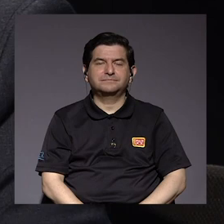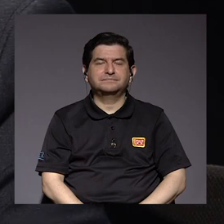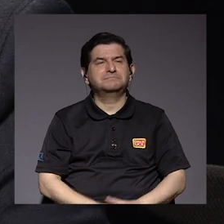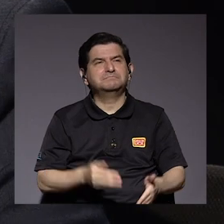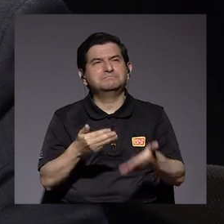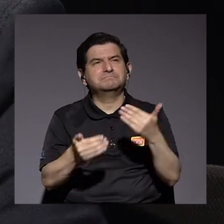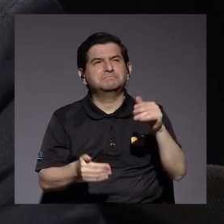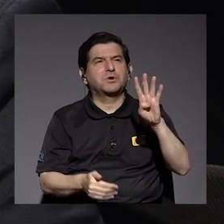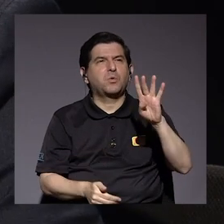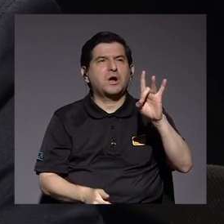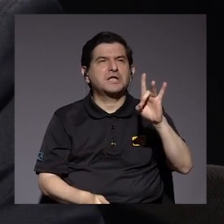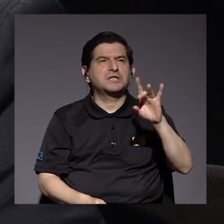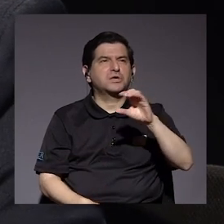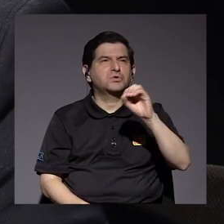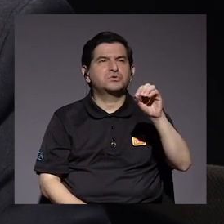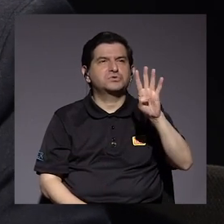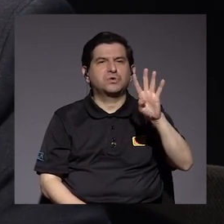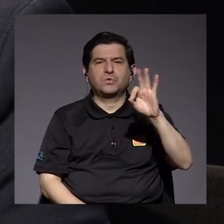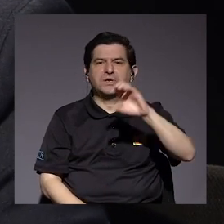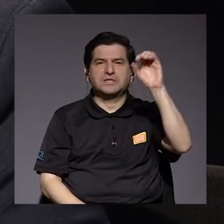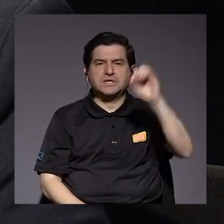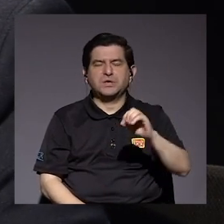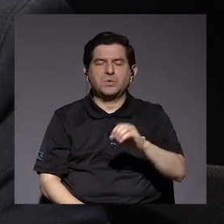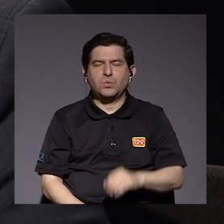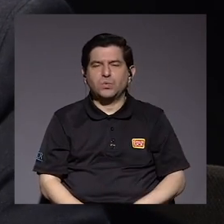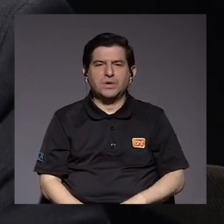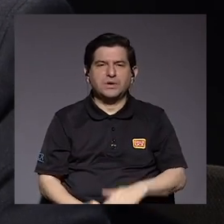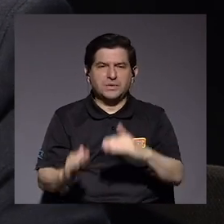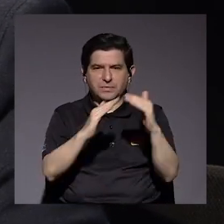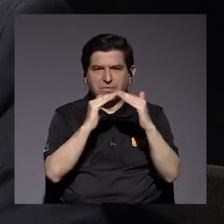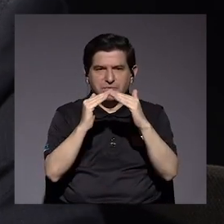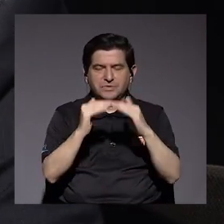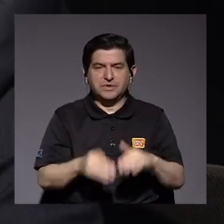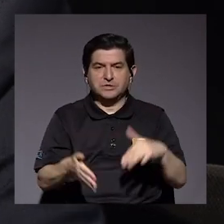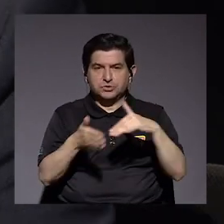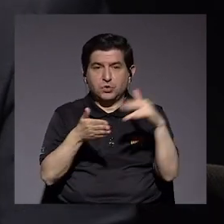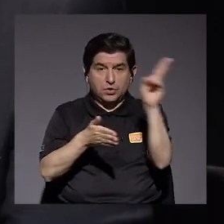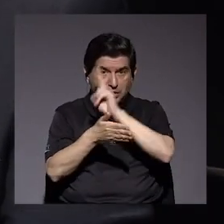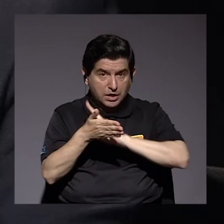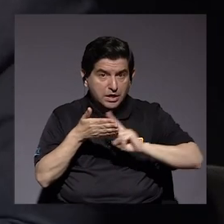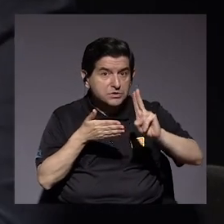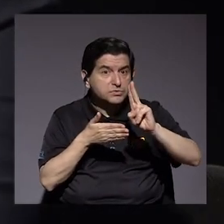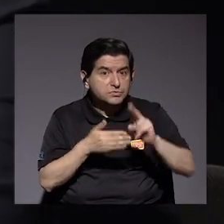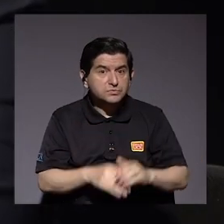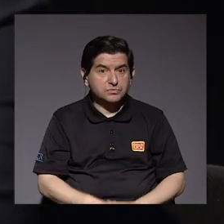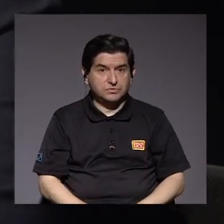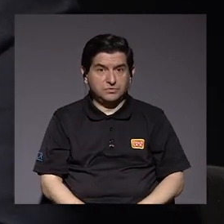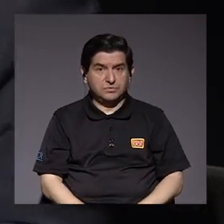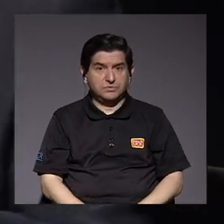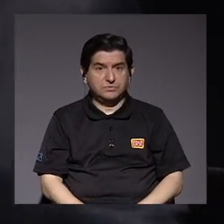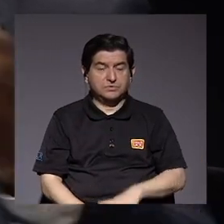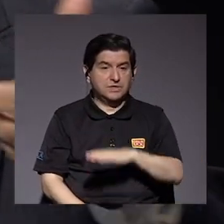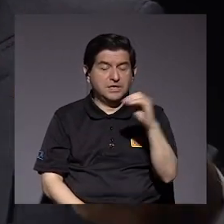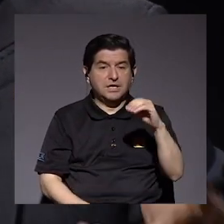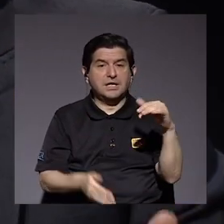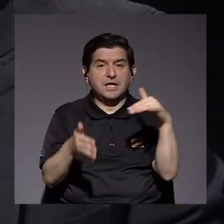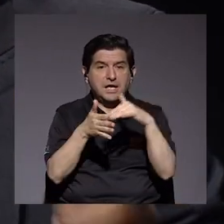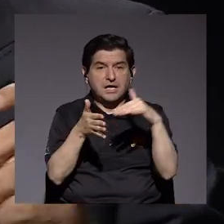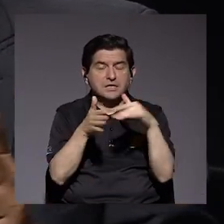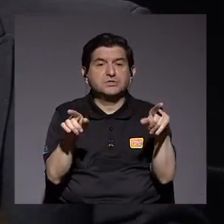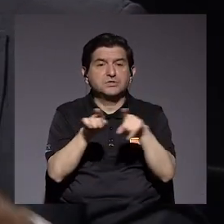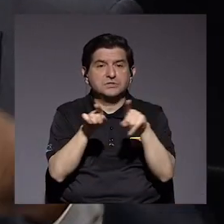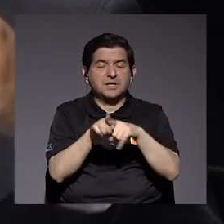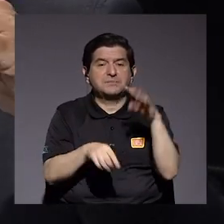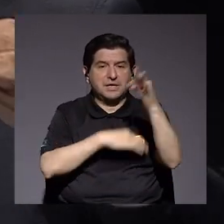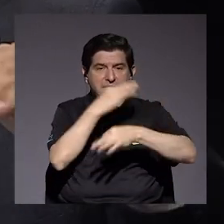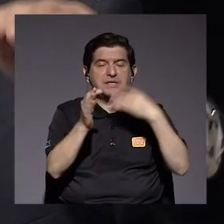anda por el 48 49% de la población cuando estudios superiores digo estudios en universidades y estudios